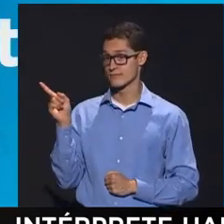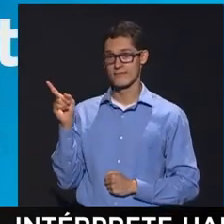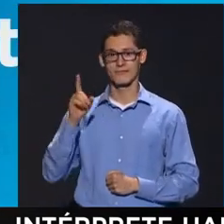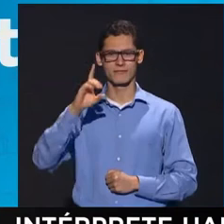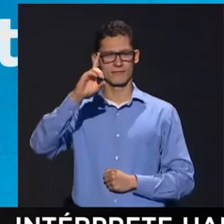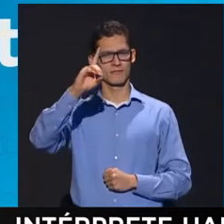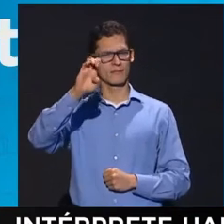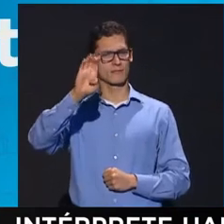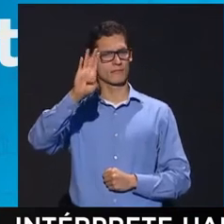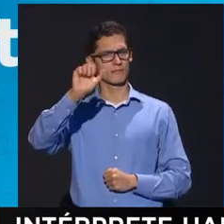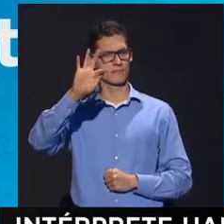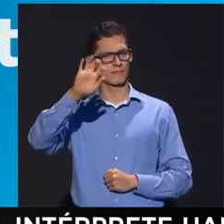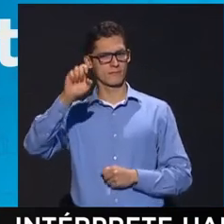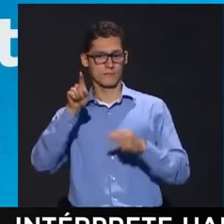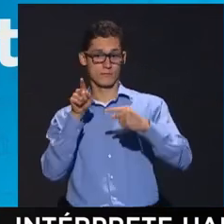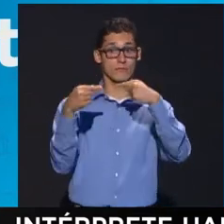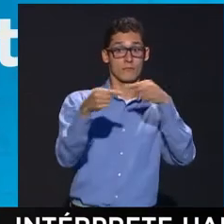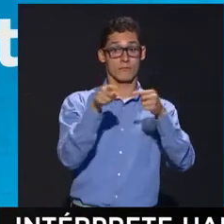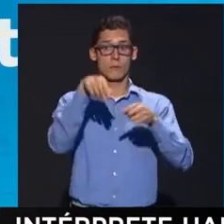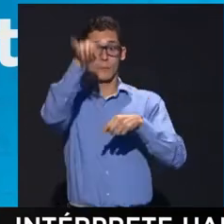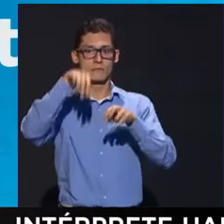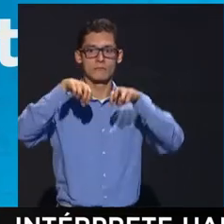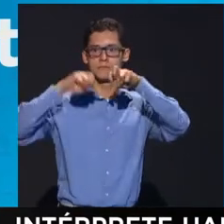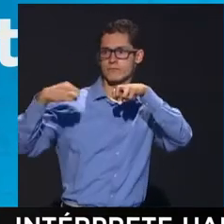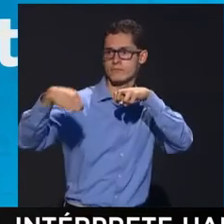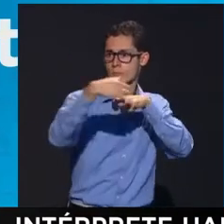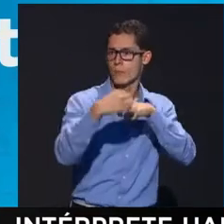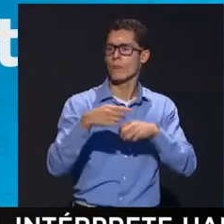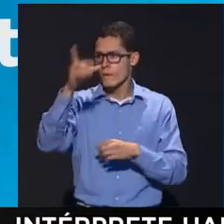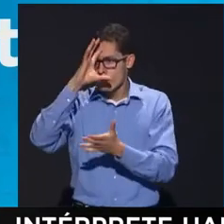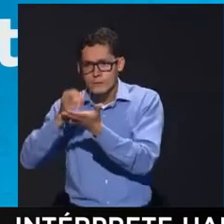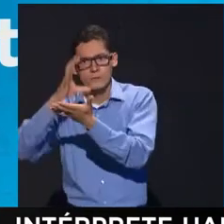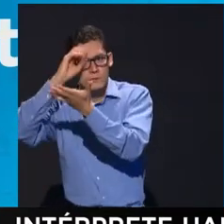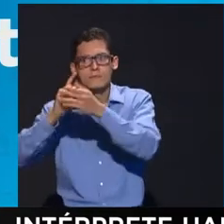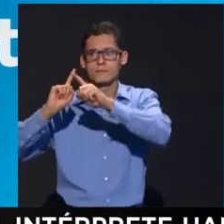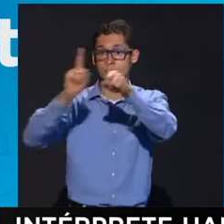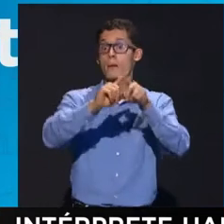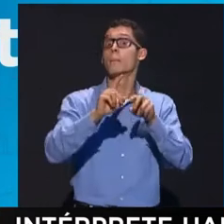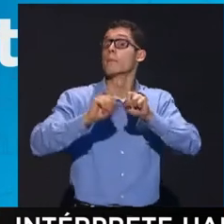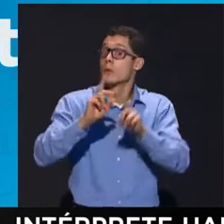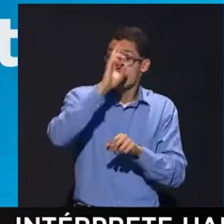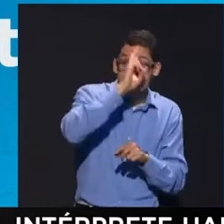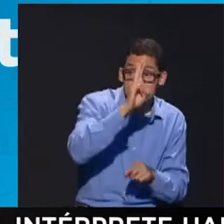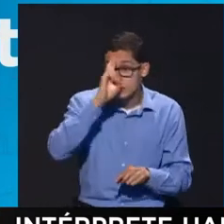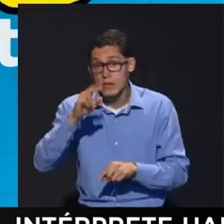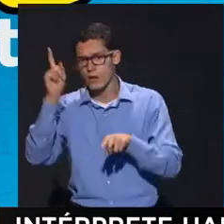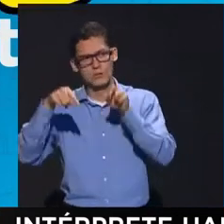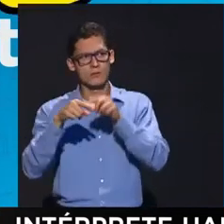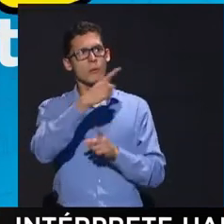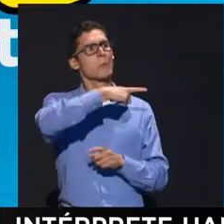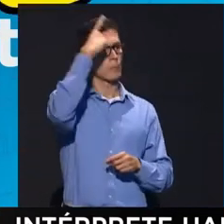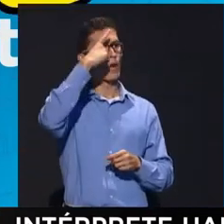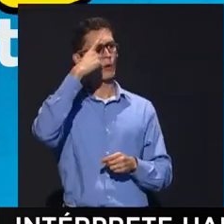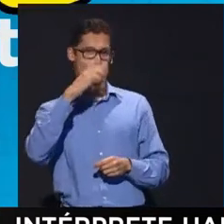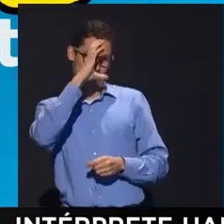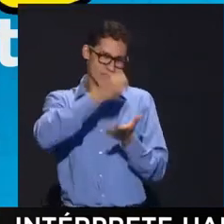confrontación de ideas, donde hay moderación, respeto, porque somos diferentes, pensamos diferente, lo que para uno es blanco y negro, para otro es rojo o amarillo.